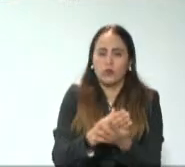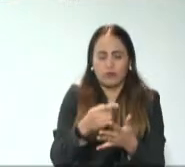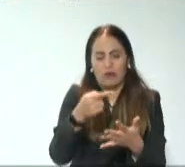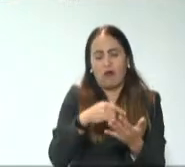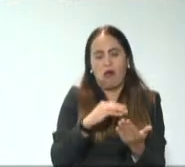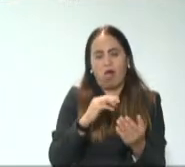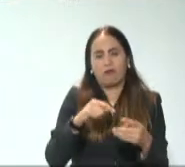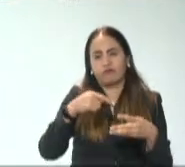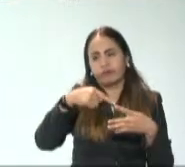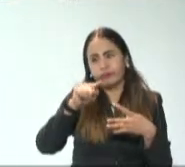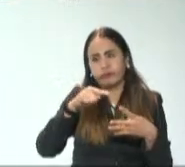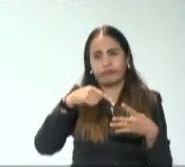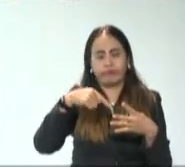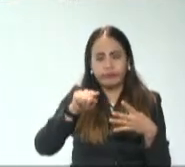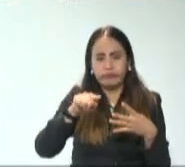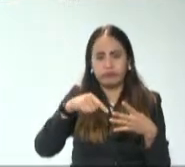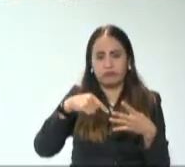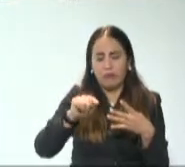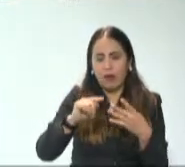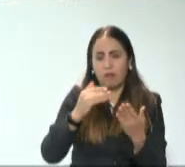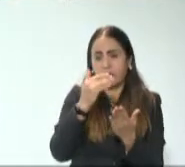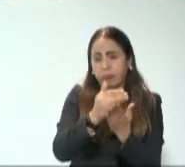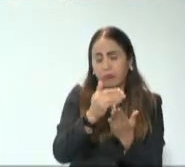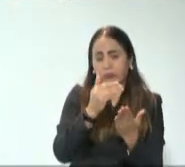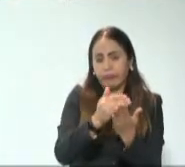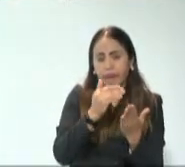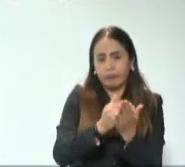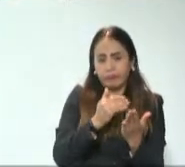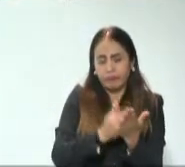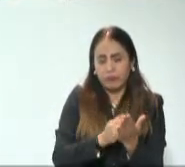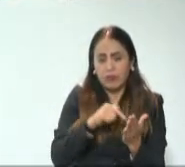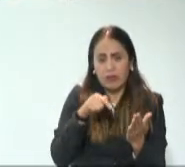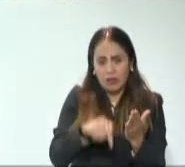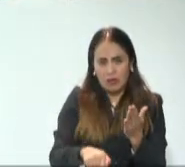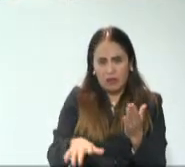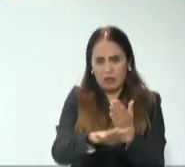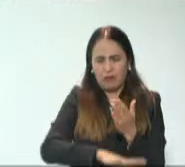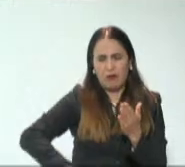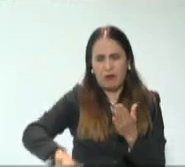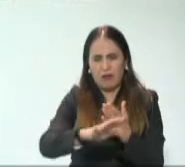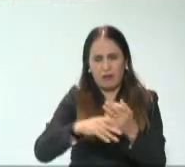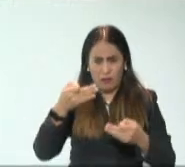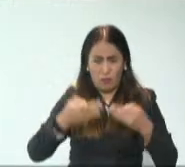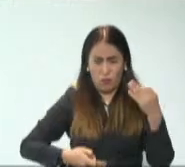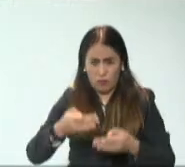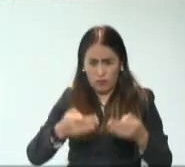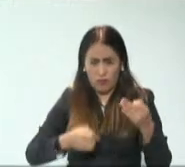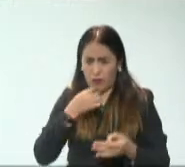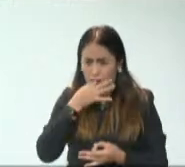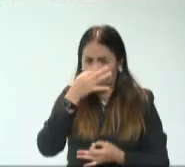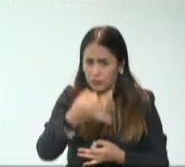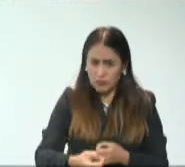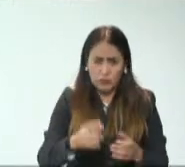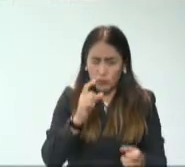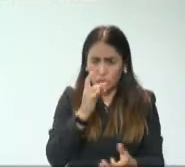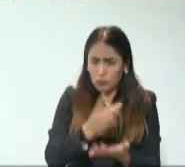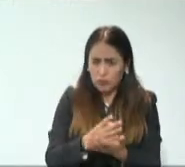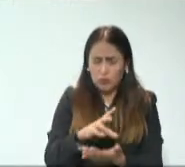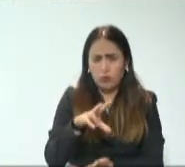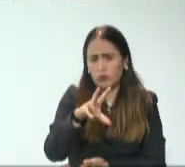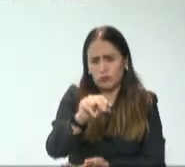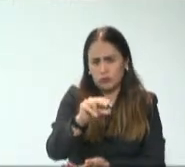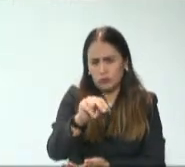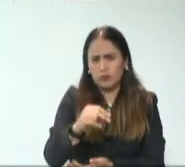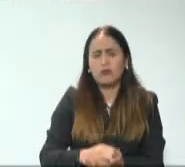trámite al que se le debe de dar este respuesta desde el área desde el área jurídica Eh quiero compartirles que